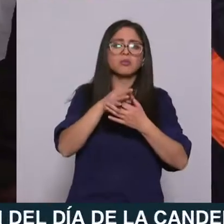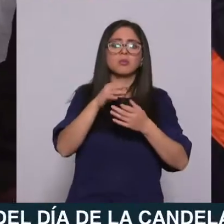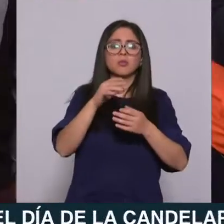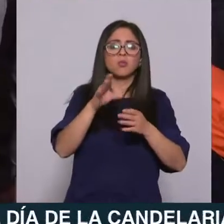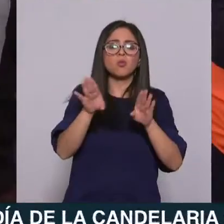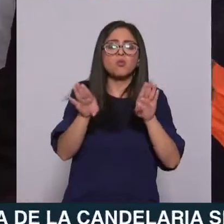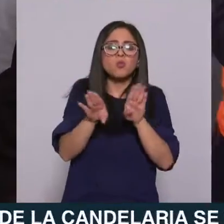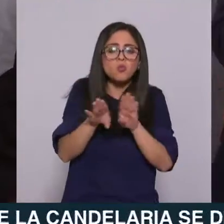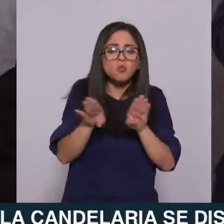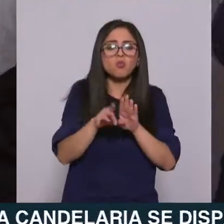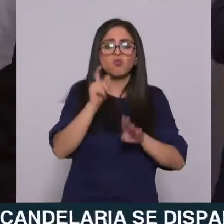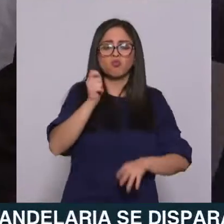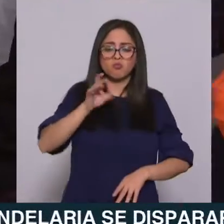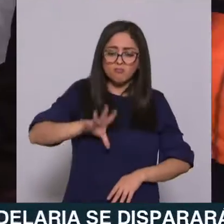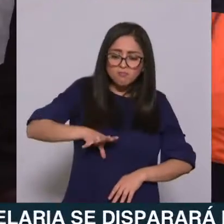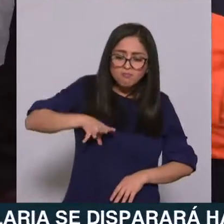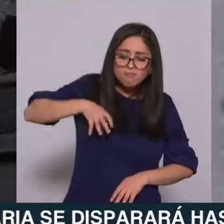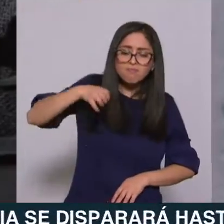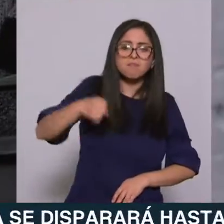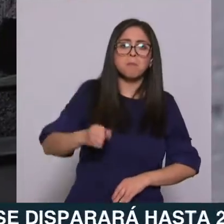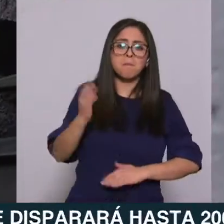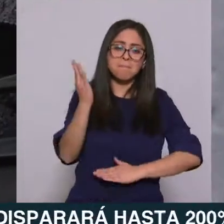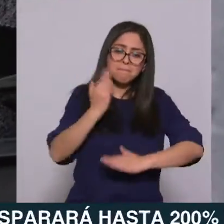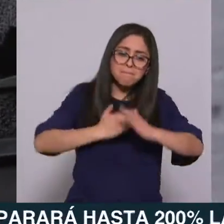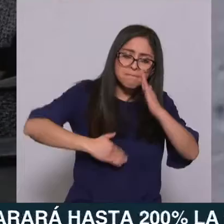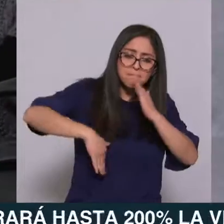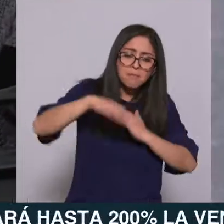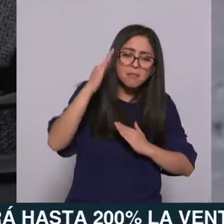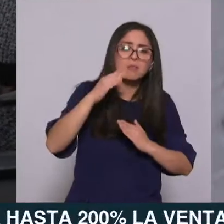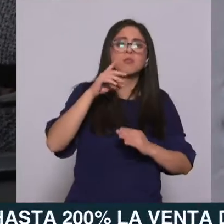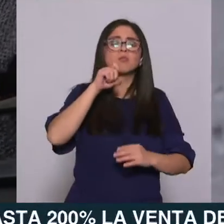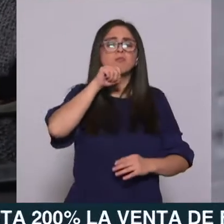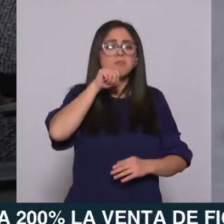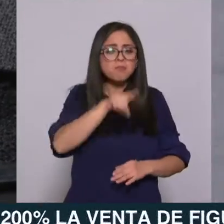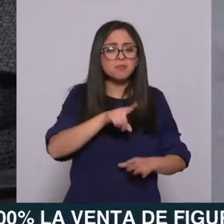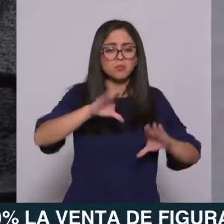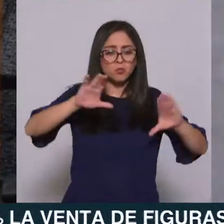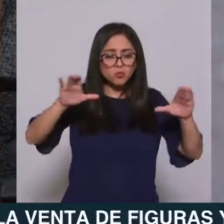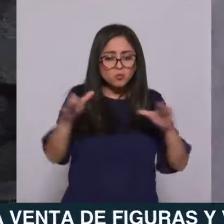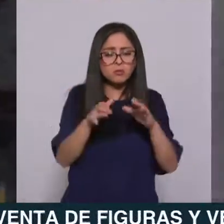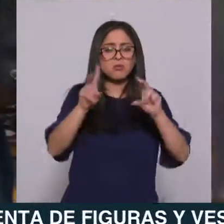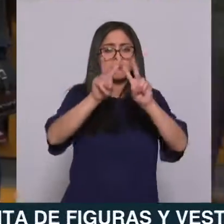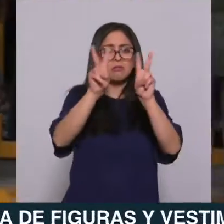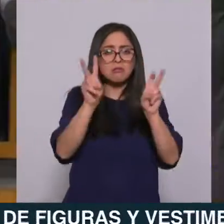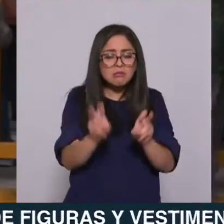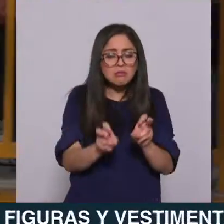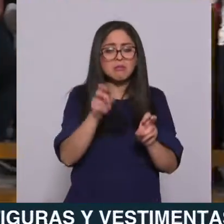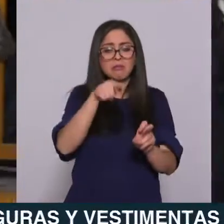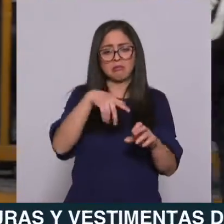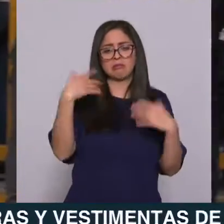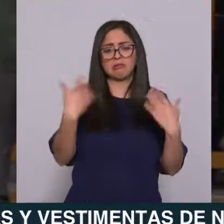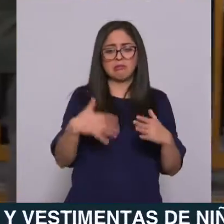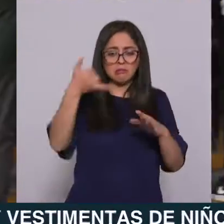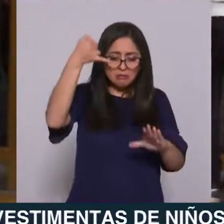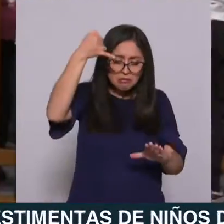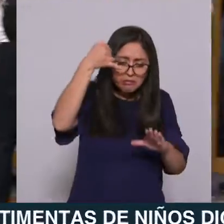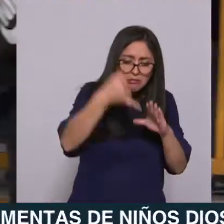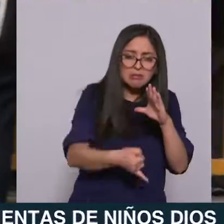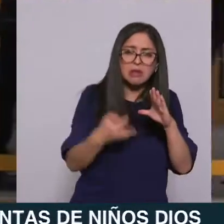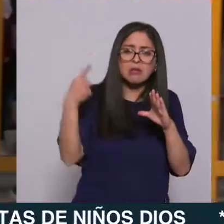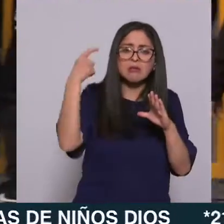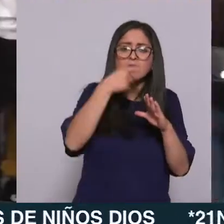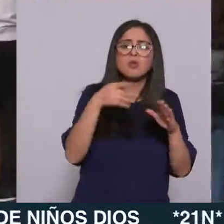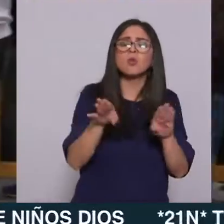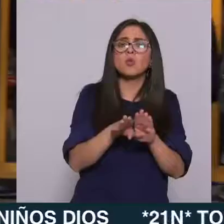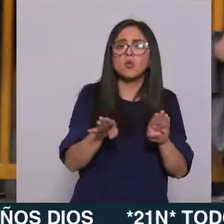realizar un esfuerzo mayor o realizar un abordaje de un tema con mayor profundidad. Doctor Díaz todo